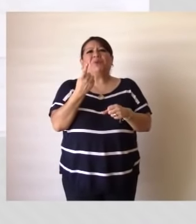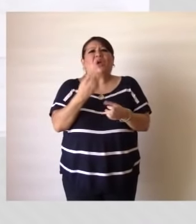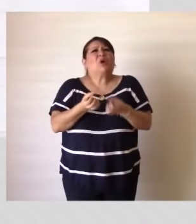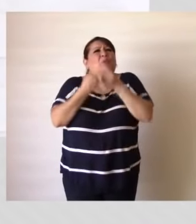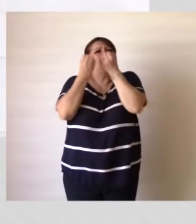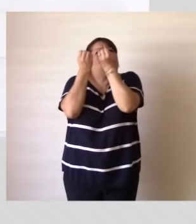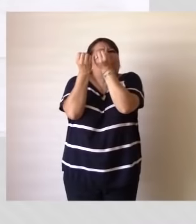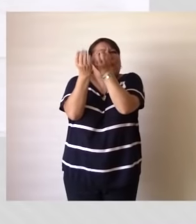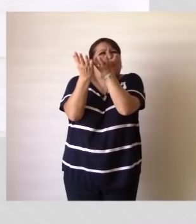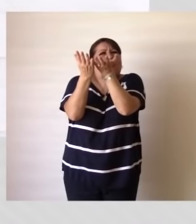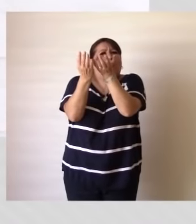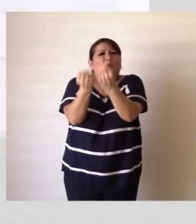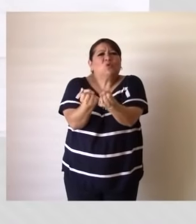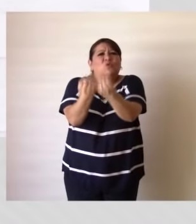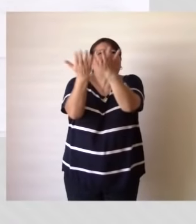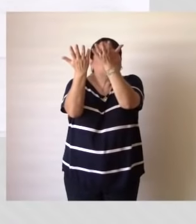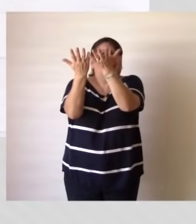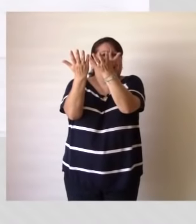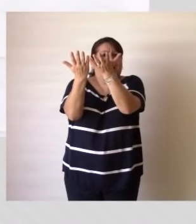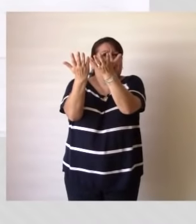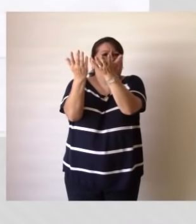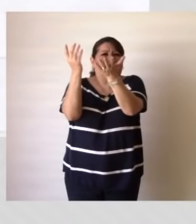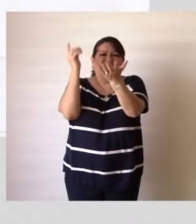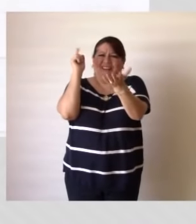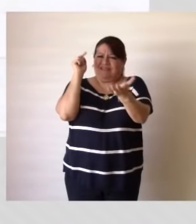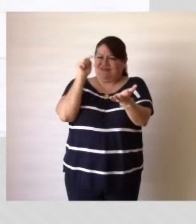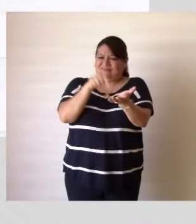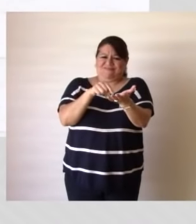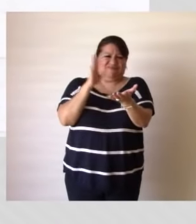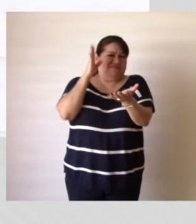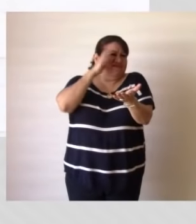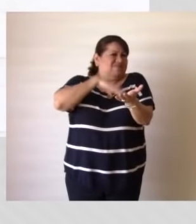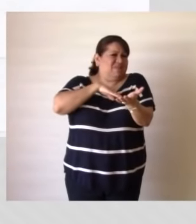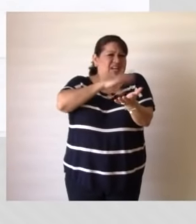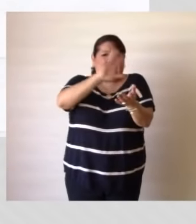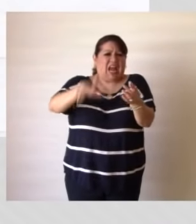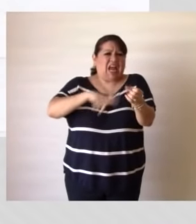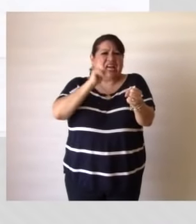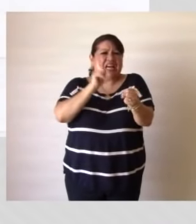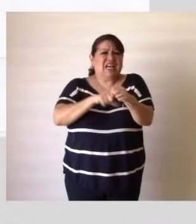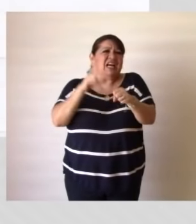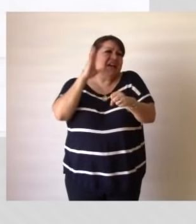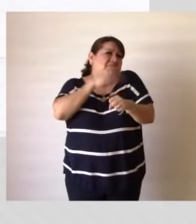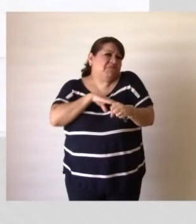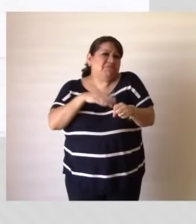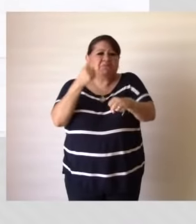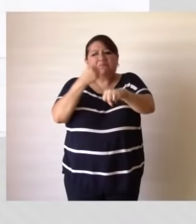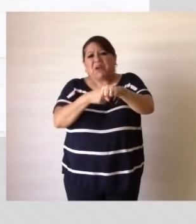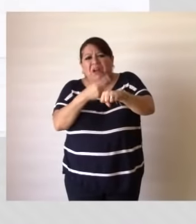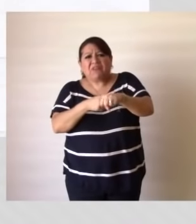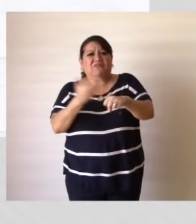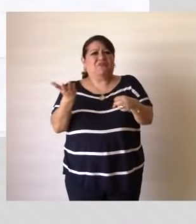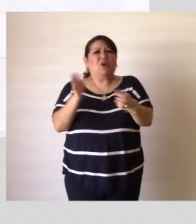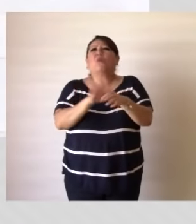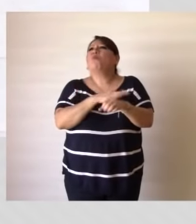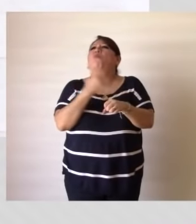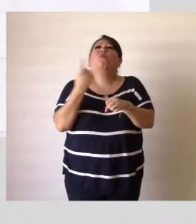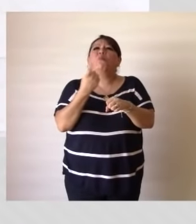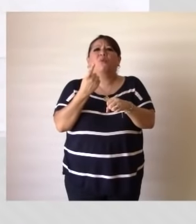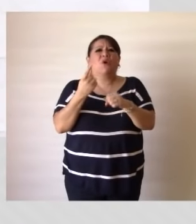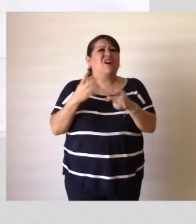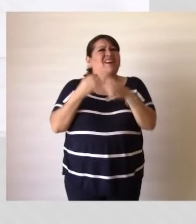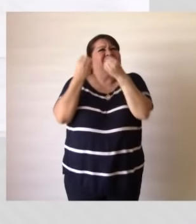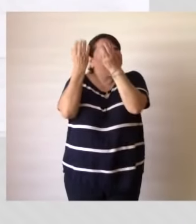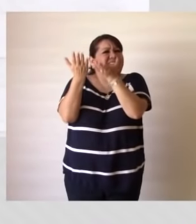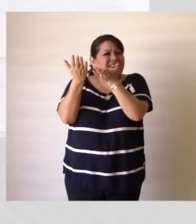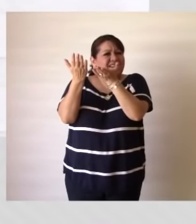cumplen con los estándares que dios exige que dios pide y que dios demanda en pocas